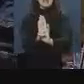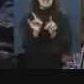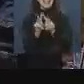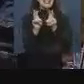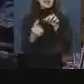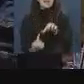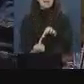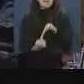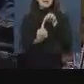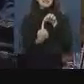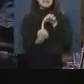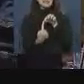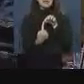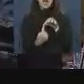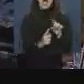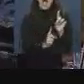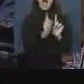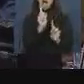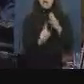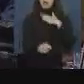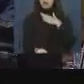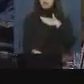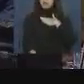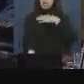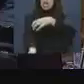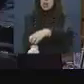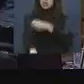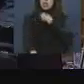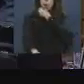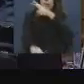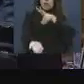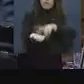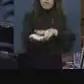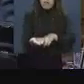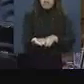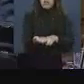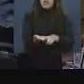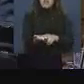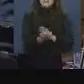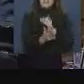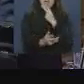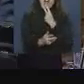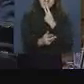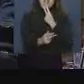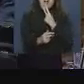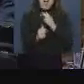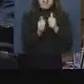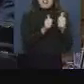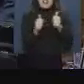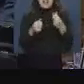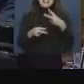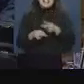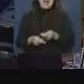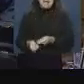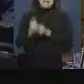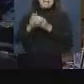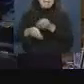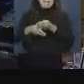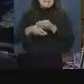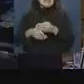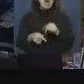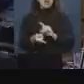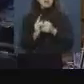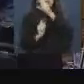de fondo Hay alguno en mi región lo digo con toda honestidad que durante toda una vida fueron dirigentes pesqueros y hoy día son